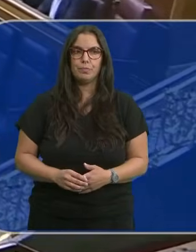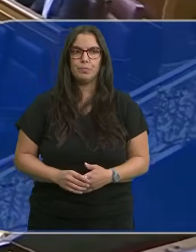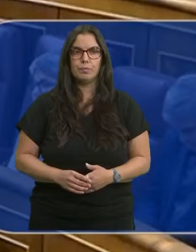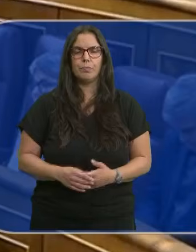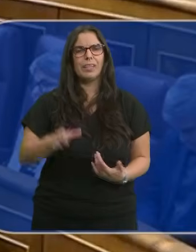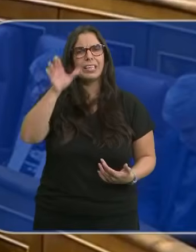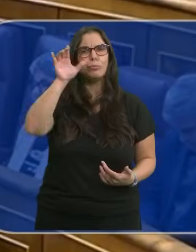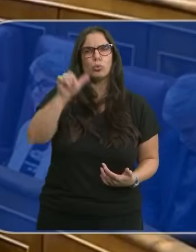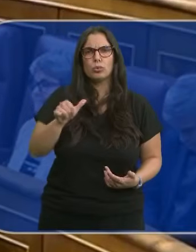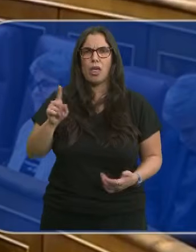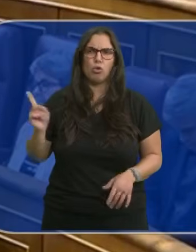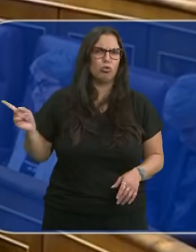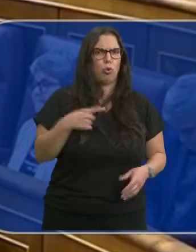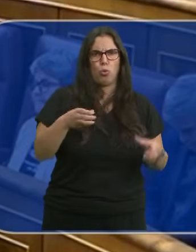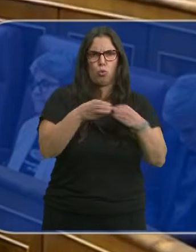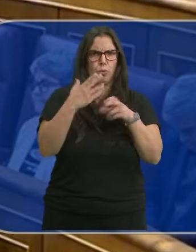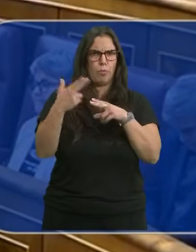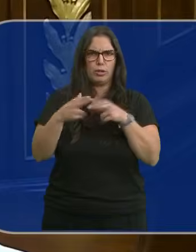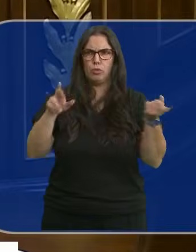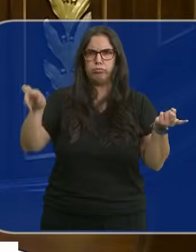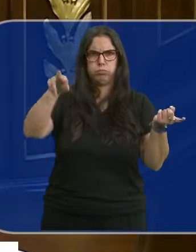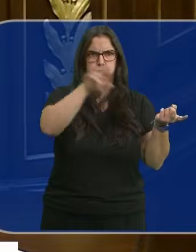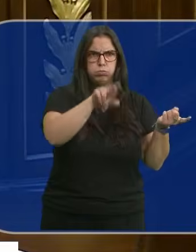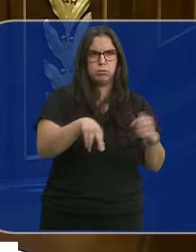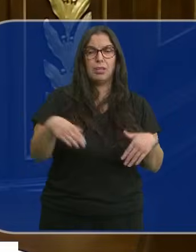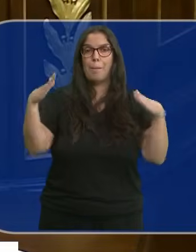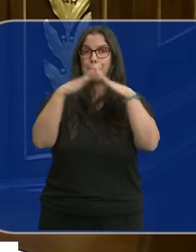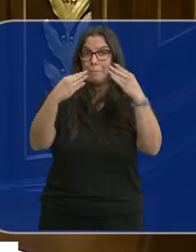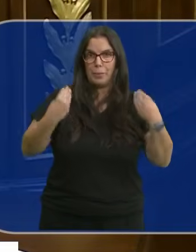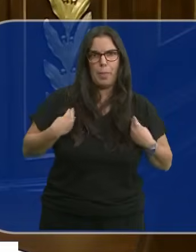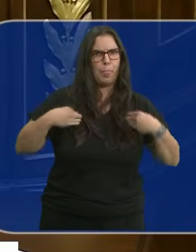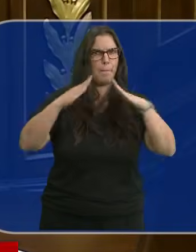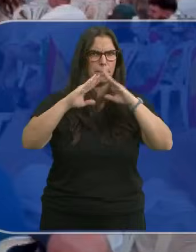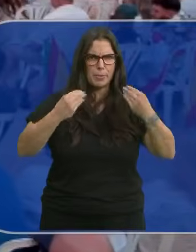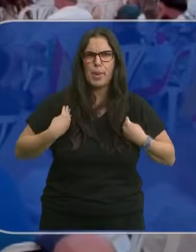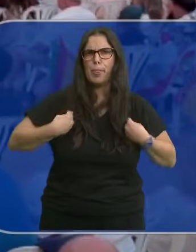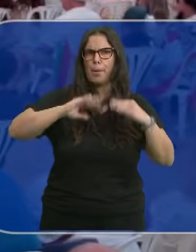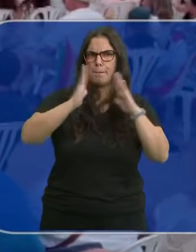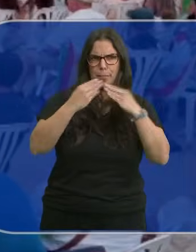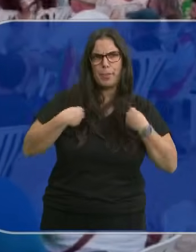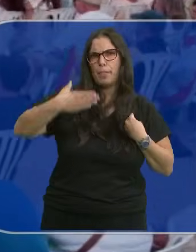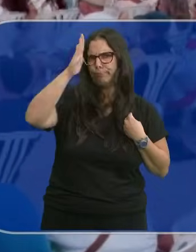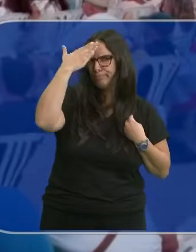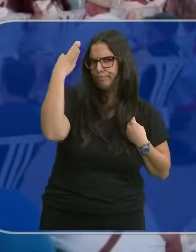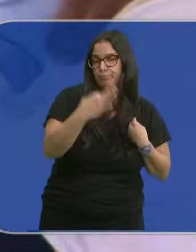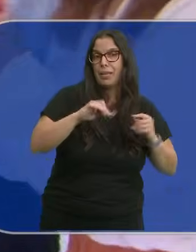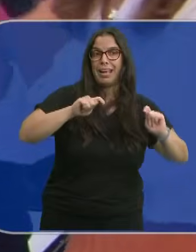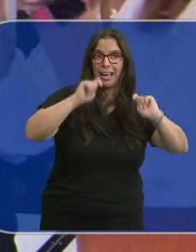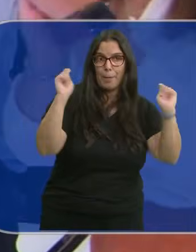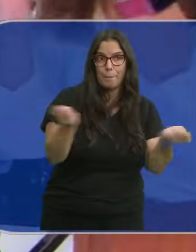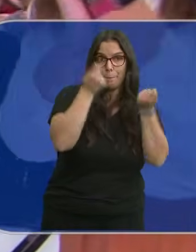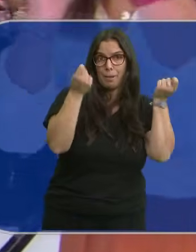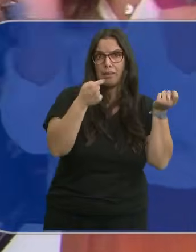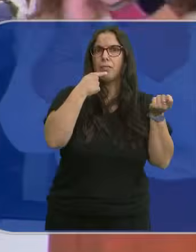Se lo hemos escuchado a todas las formaciones. Vivienda, vivienda y vivienda. Tanto en campaña electoral. Con